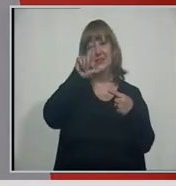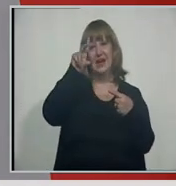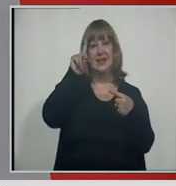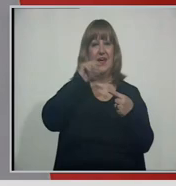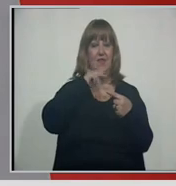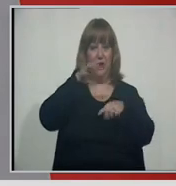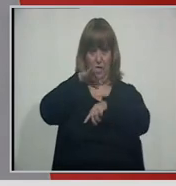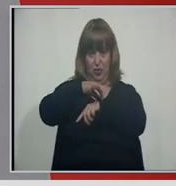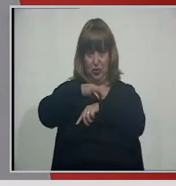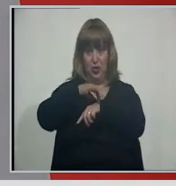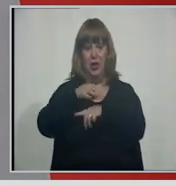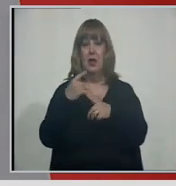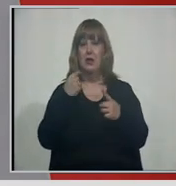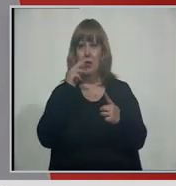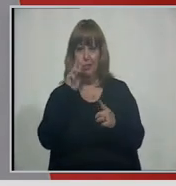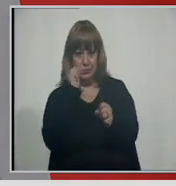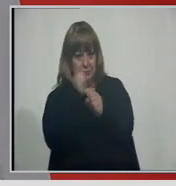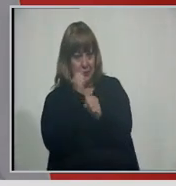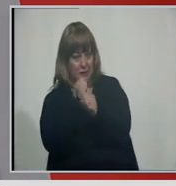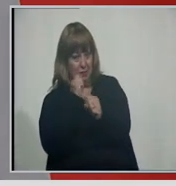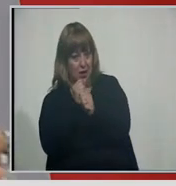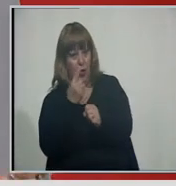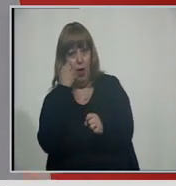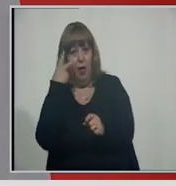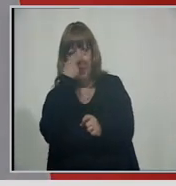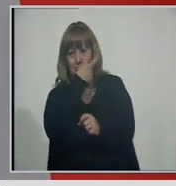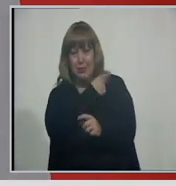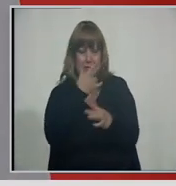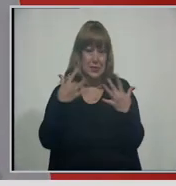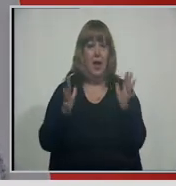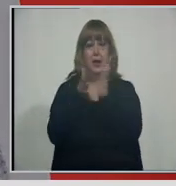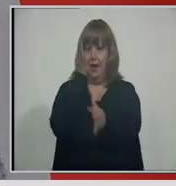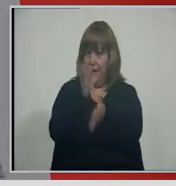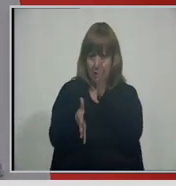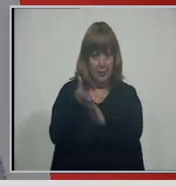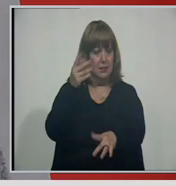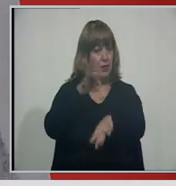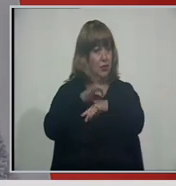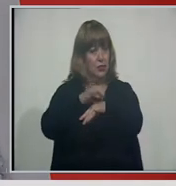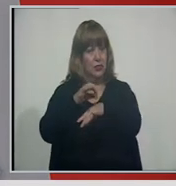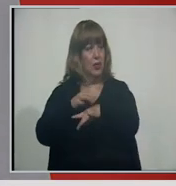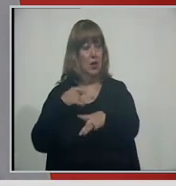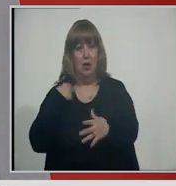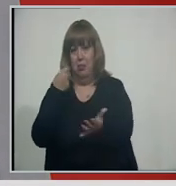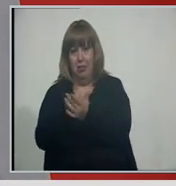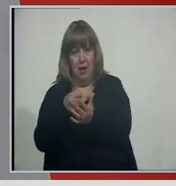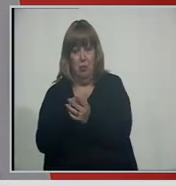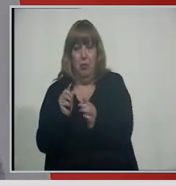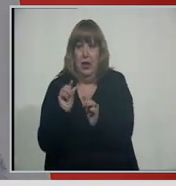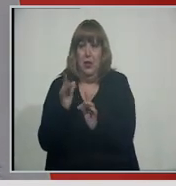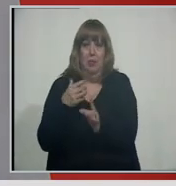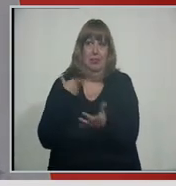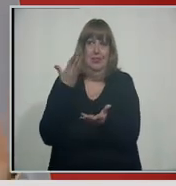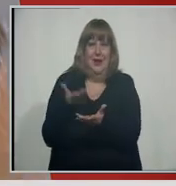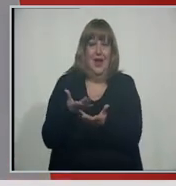personas al liberar que tiene un trabajo opera a cientos y cientos de personas gratuitas que no tienen posibles pudieran ser sucederse verdad